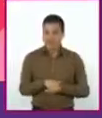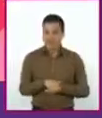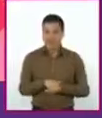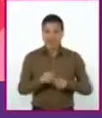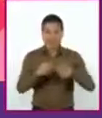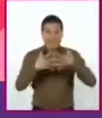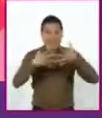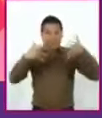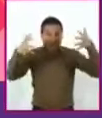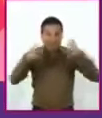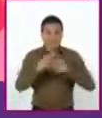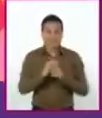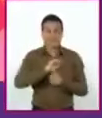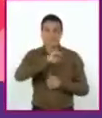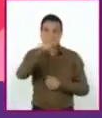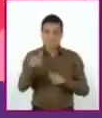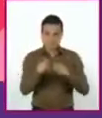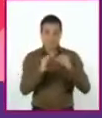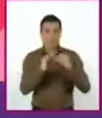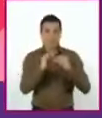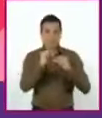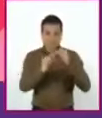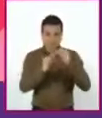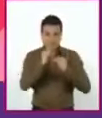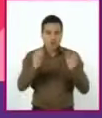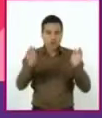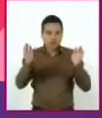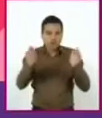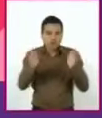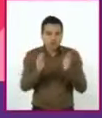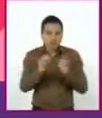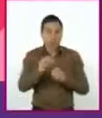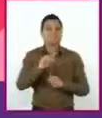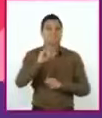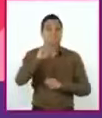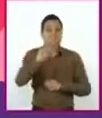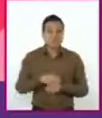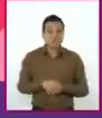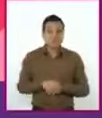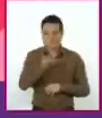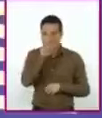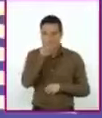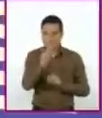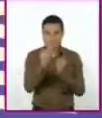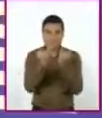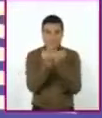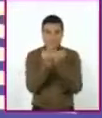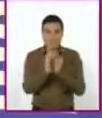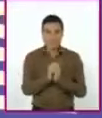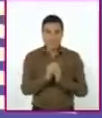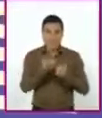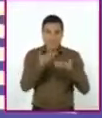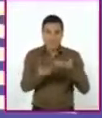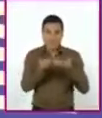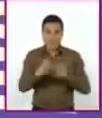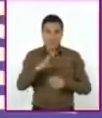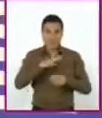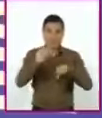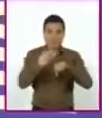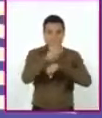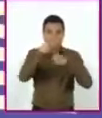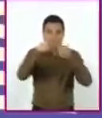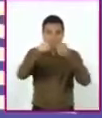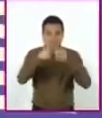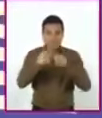y organización territorial del país fueron las diferencias más evidentes. Esto se debe a que en los